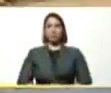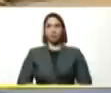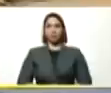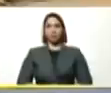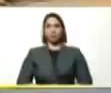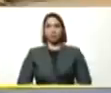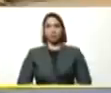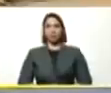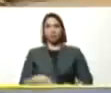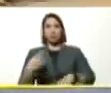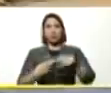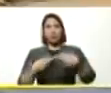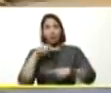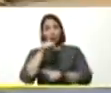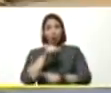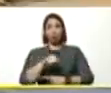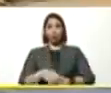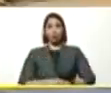La revolución